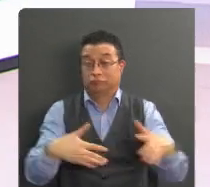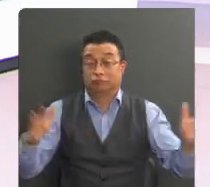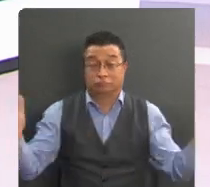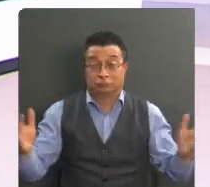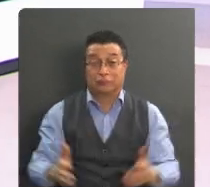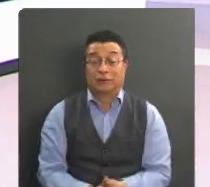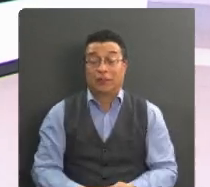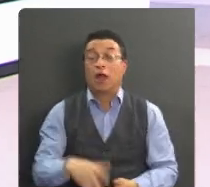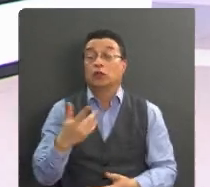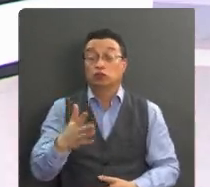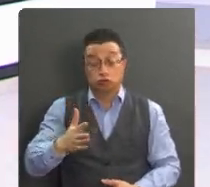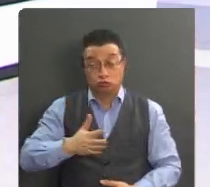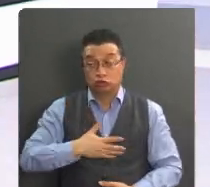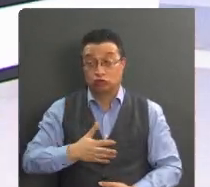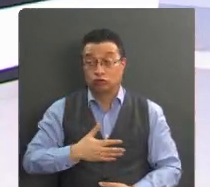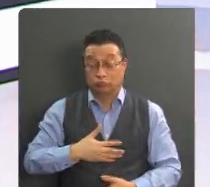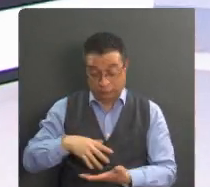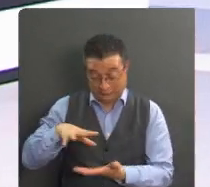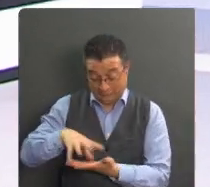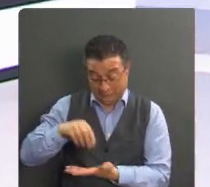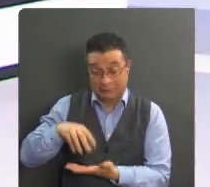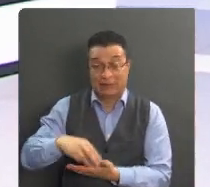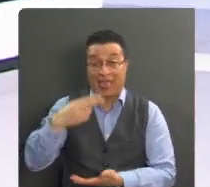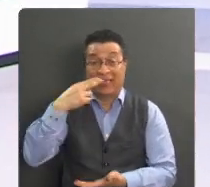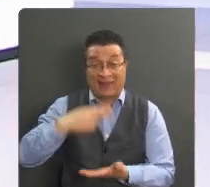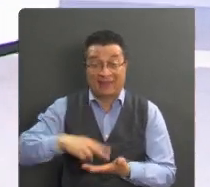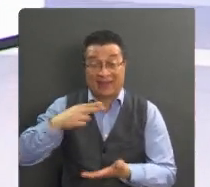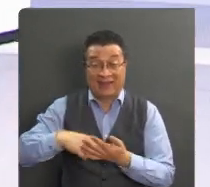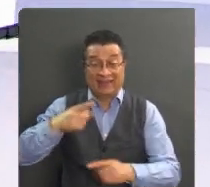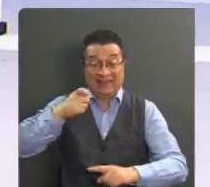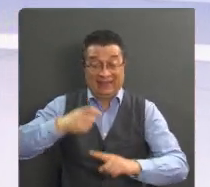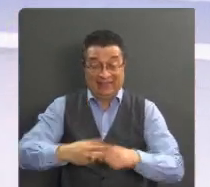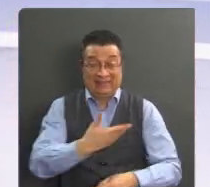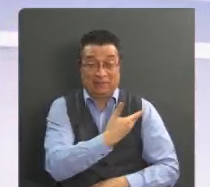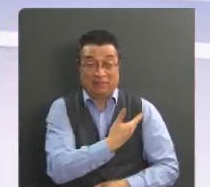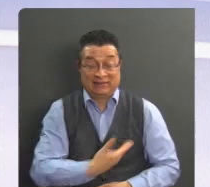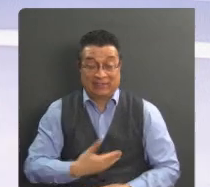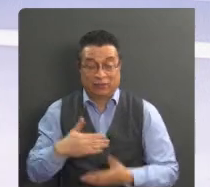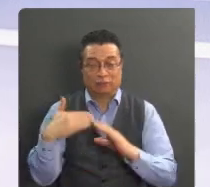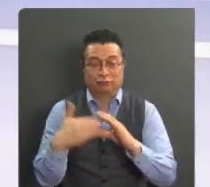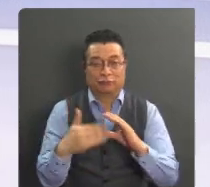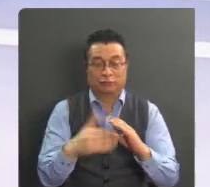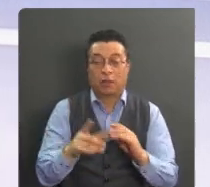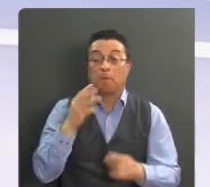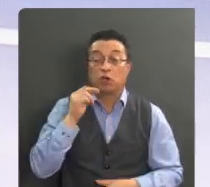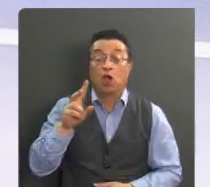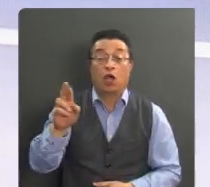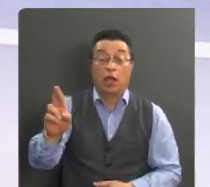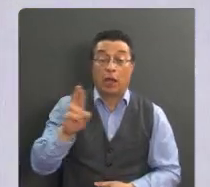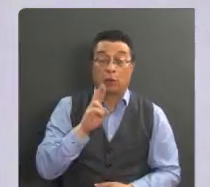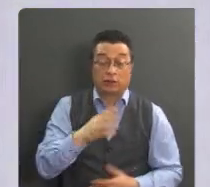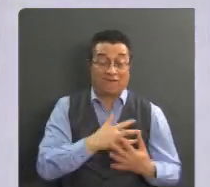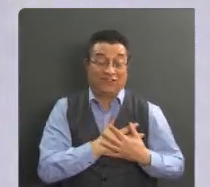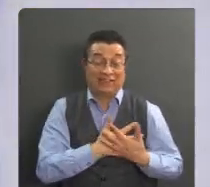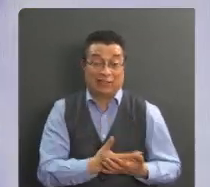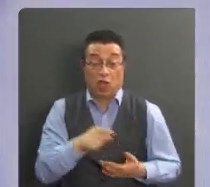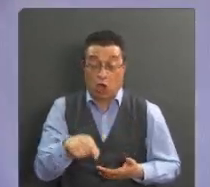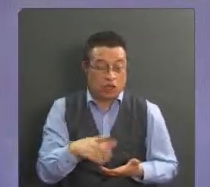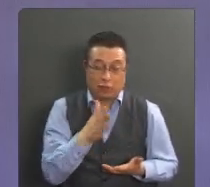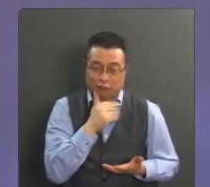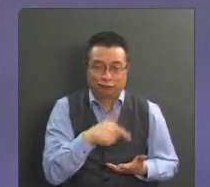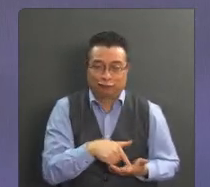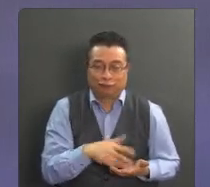yo imprimí todas las cartas que enviaron los expresidentes de la República, salvo la respuesta de Michelle Bachelet que llegó hoy, para hacer